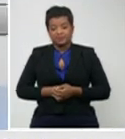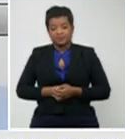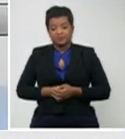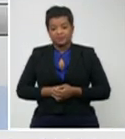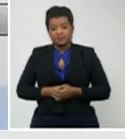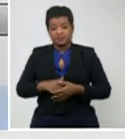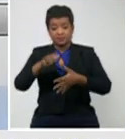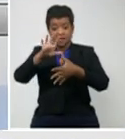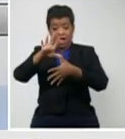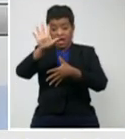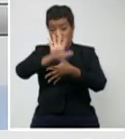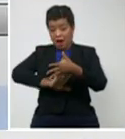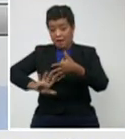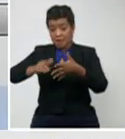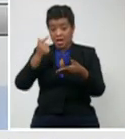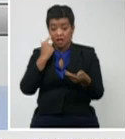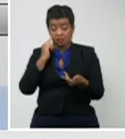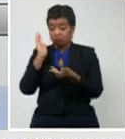el